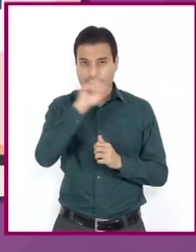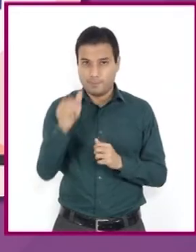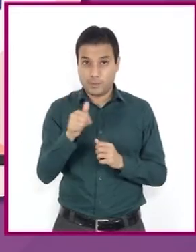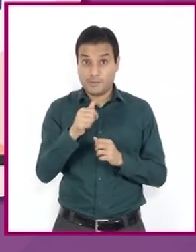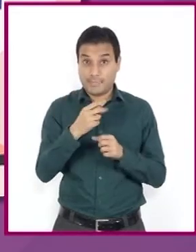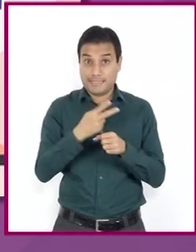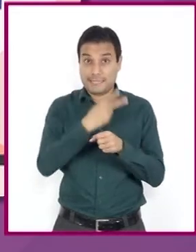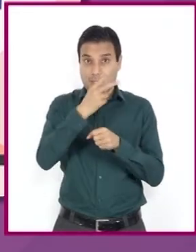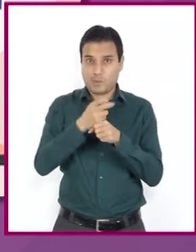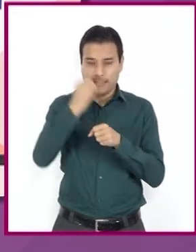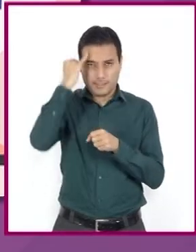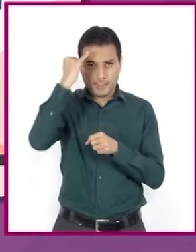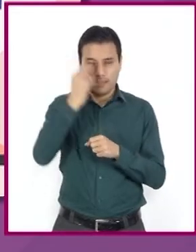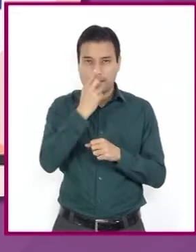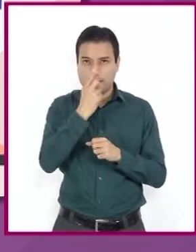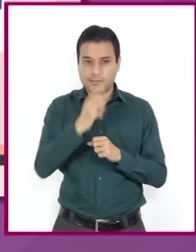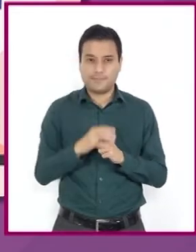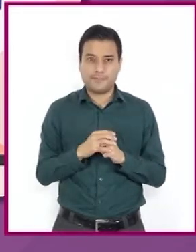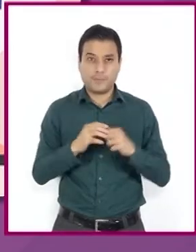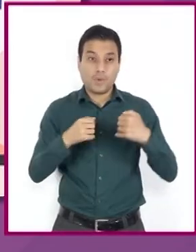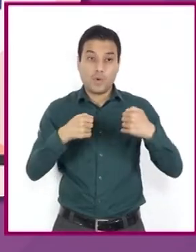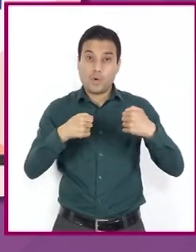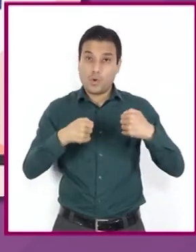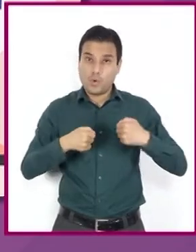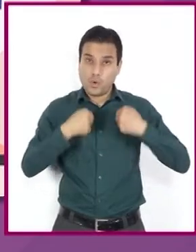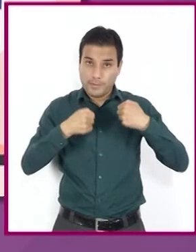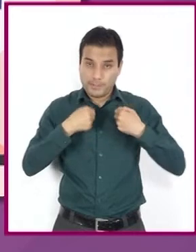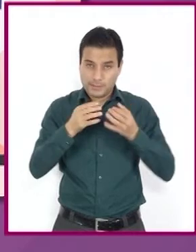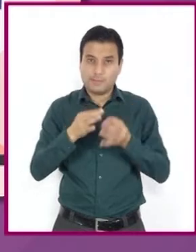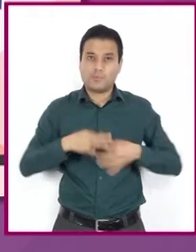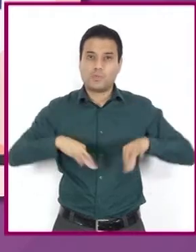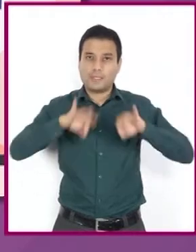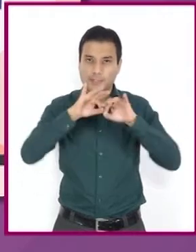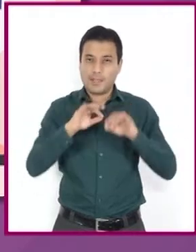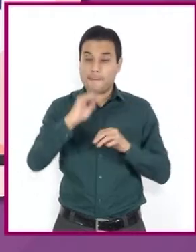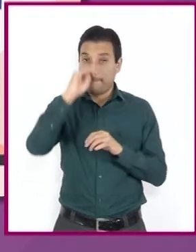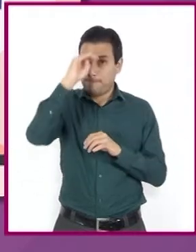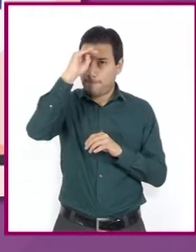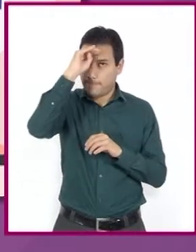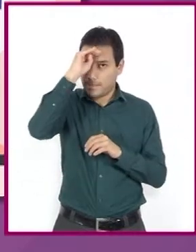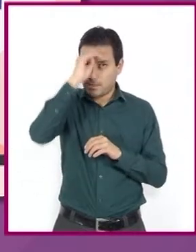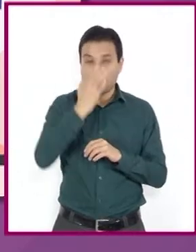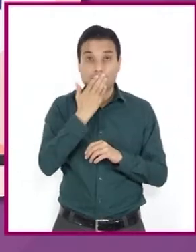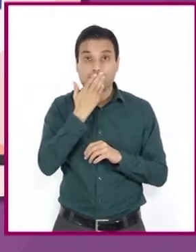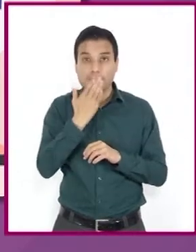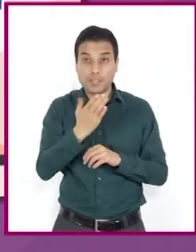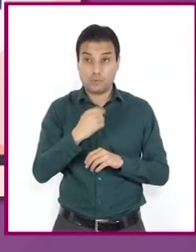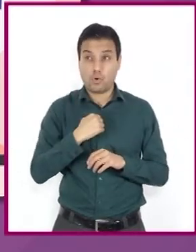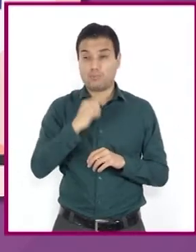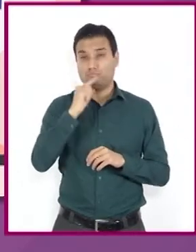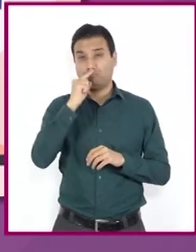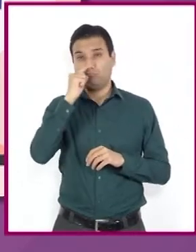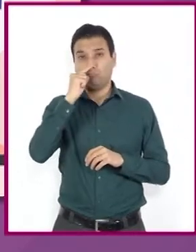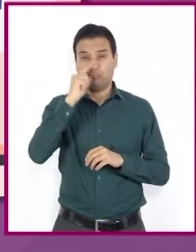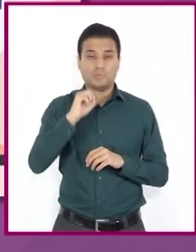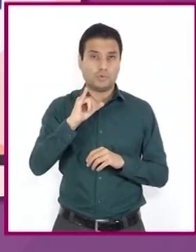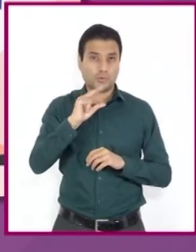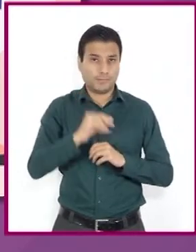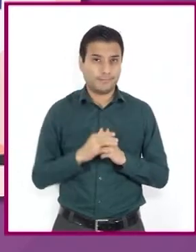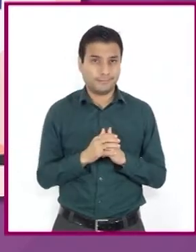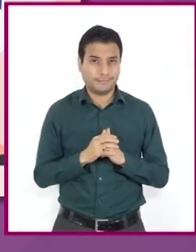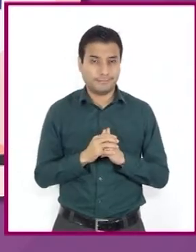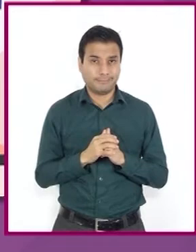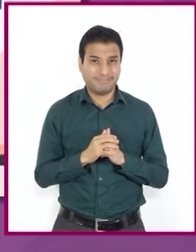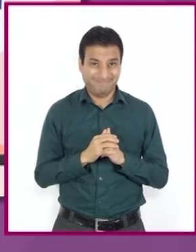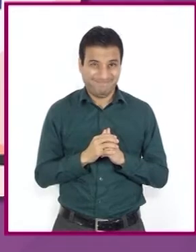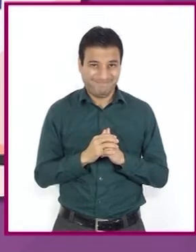premisa, es de vital importancia para los adolescentes hacer una reflexión sobre el narcisismo. Ahí nos da de